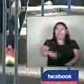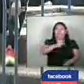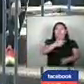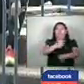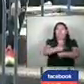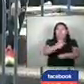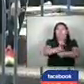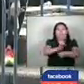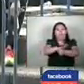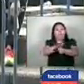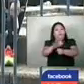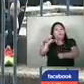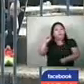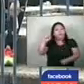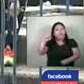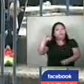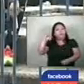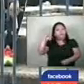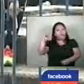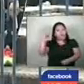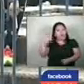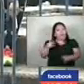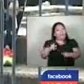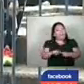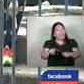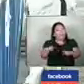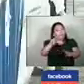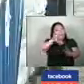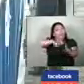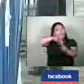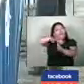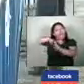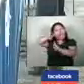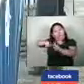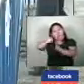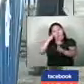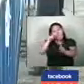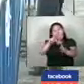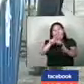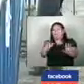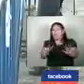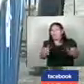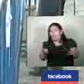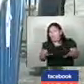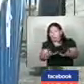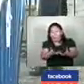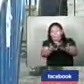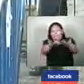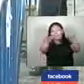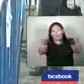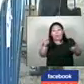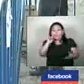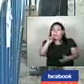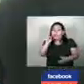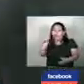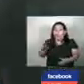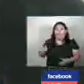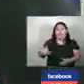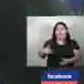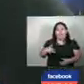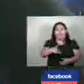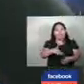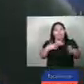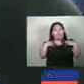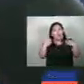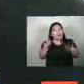en el territorio nacional. Sin embargo, por el comportamiento de la enfermedad y por el incremento de los casos, el ministro señaló de que esta ya